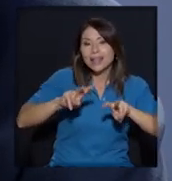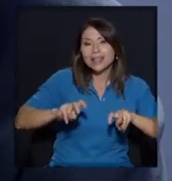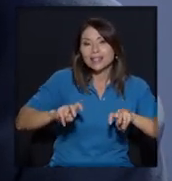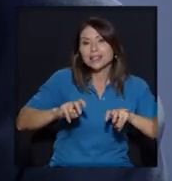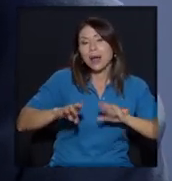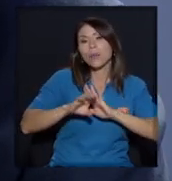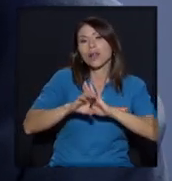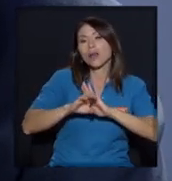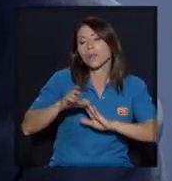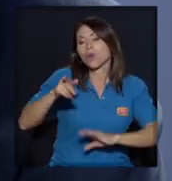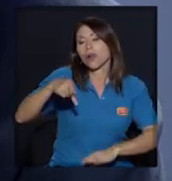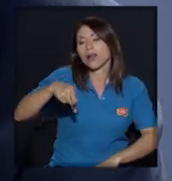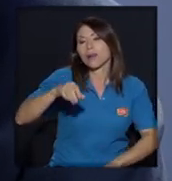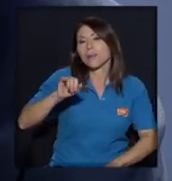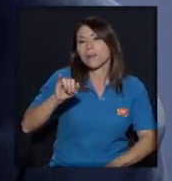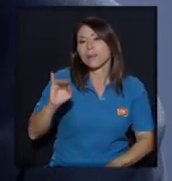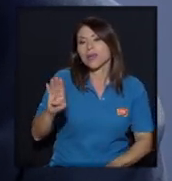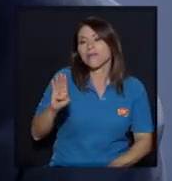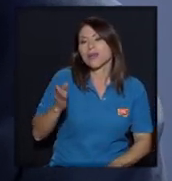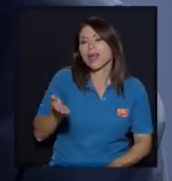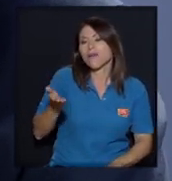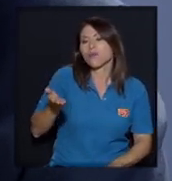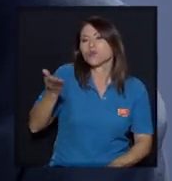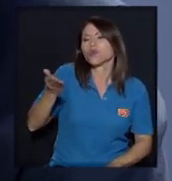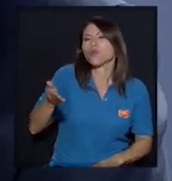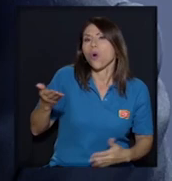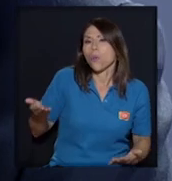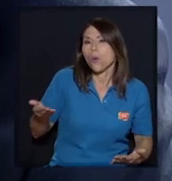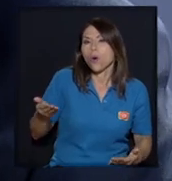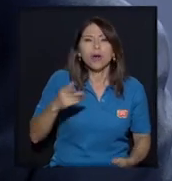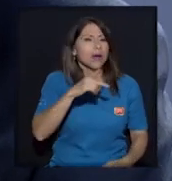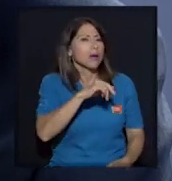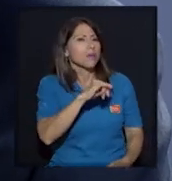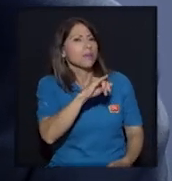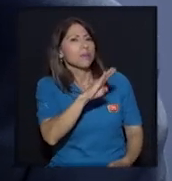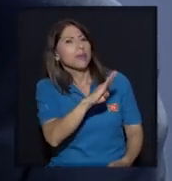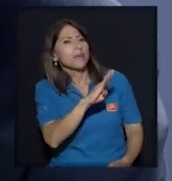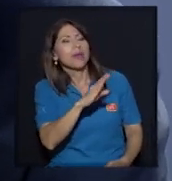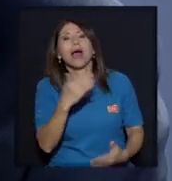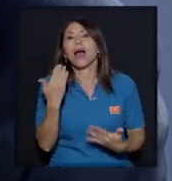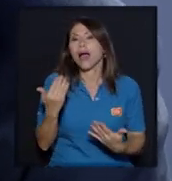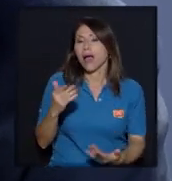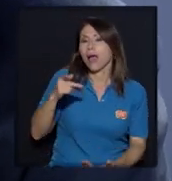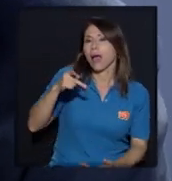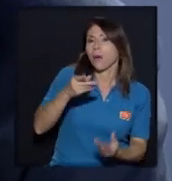PIB, interesa... ¿Qué es PIB? Del Producto Interno Bruto. Gracias.